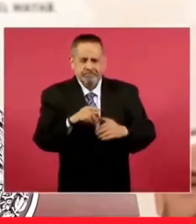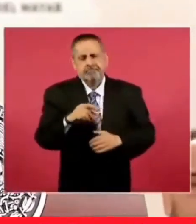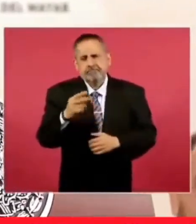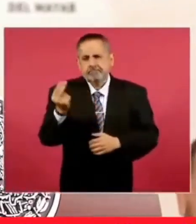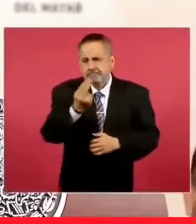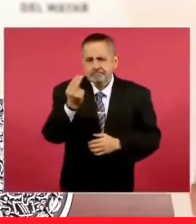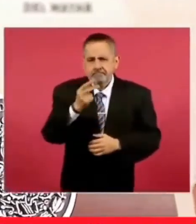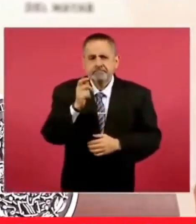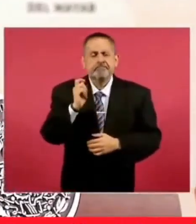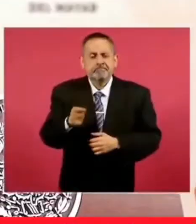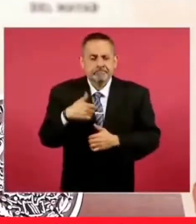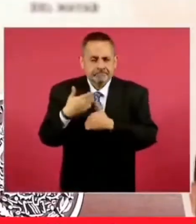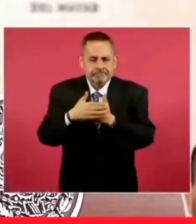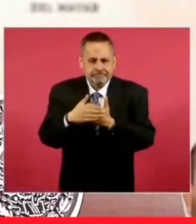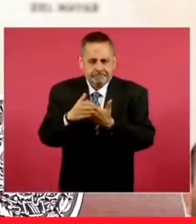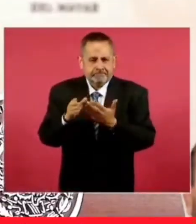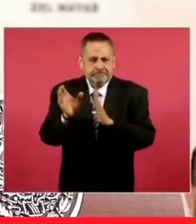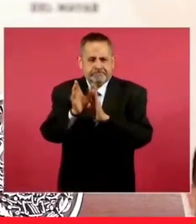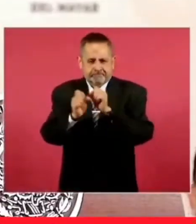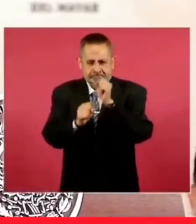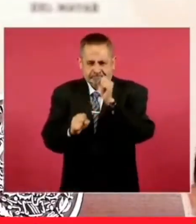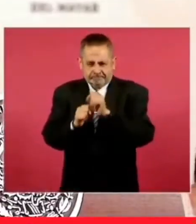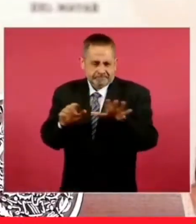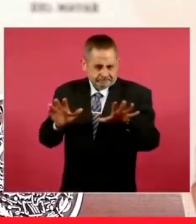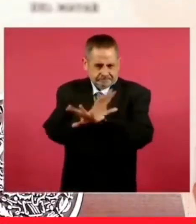tener mayoría calificada,